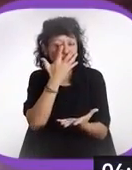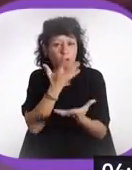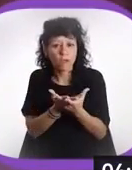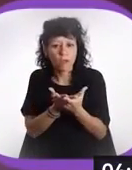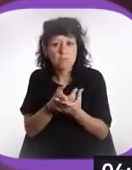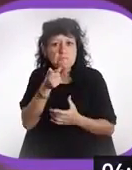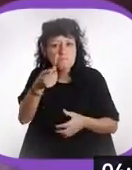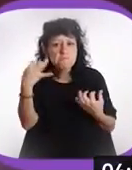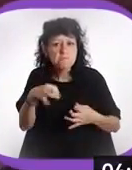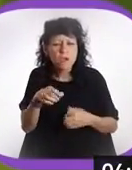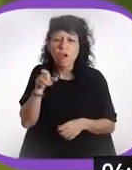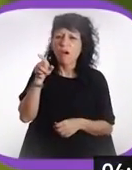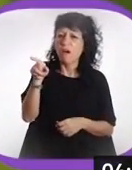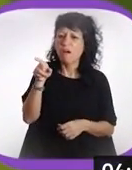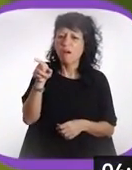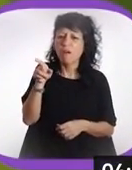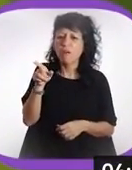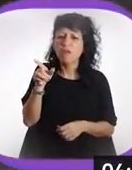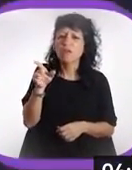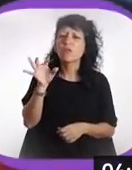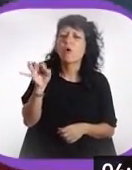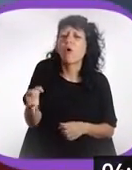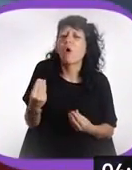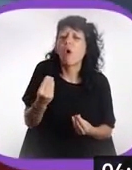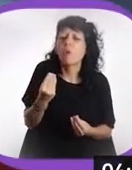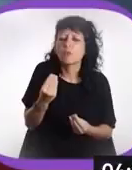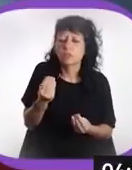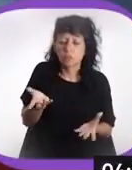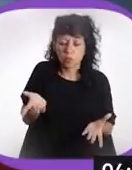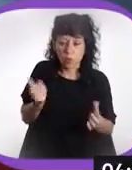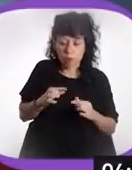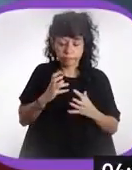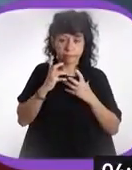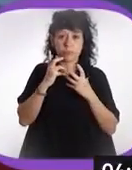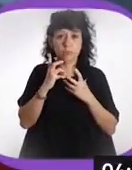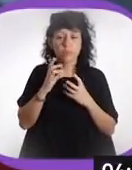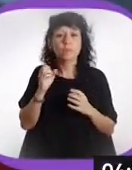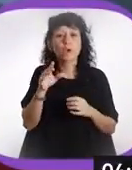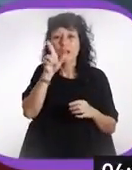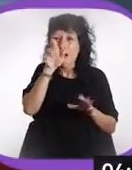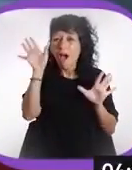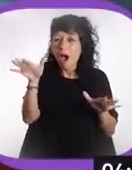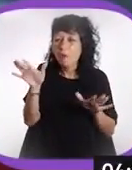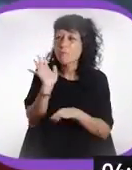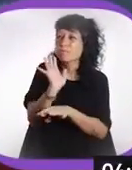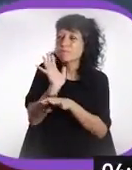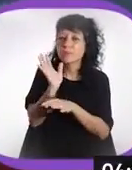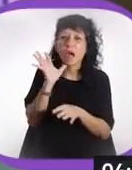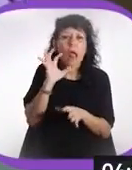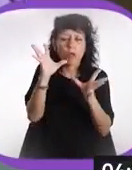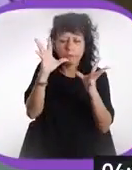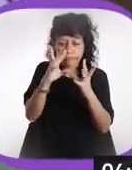¡De lujo! ¿Cómo supiste que nos rematerializaríamos? El Fénix representa el renacimiento, algo que se destruye, pero